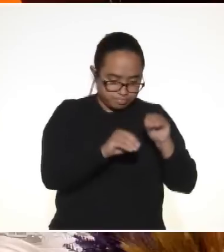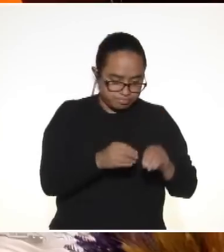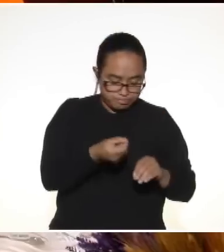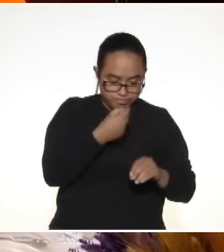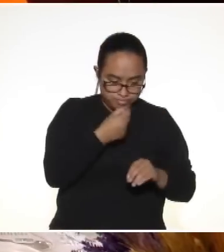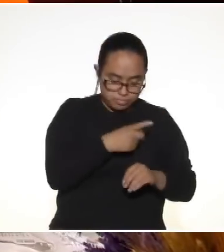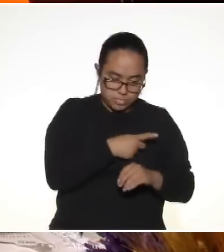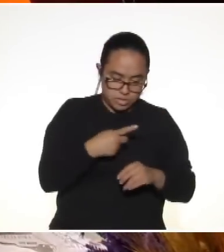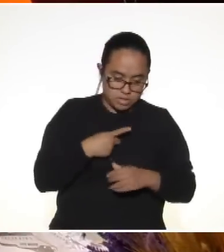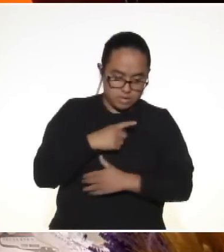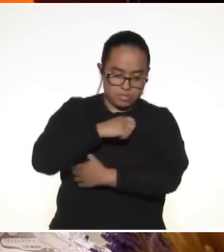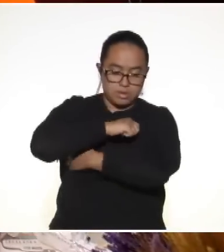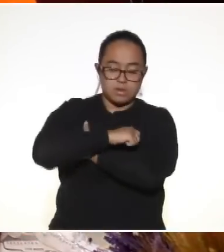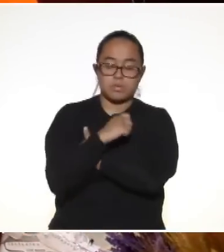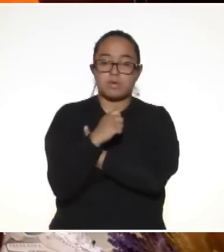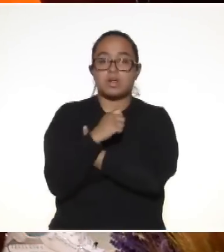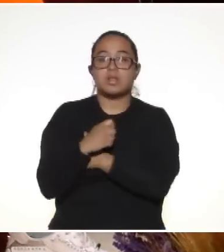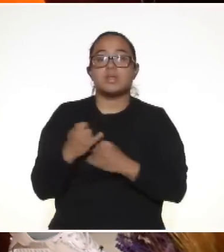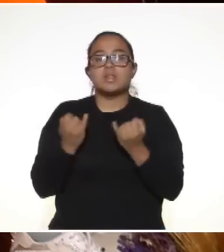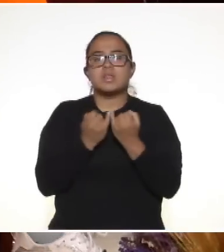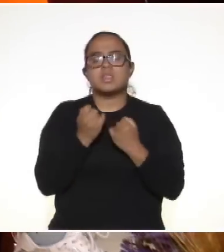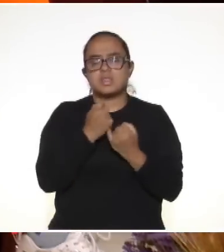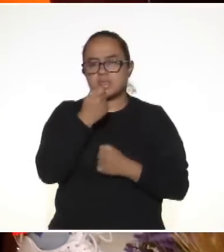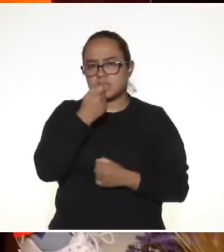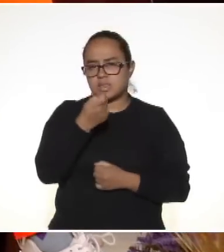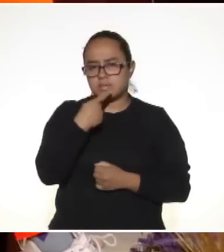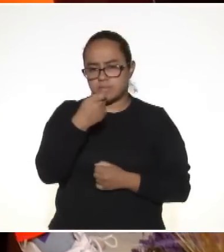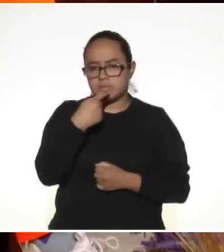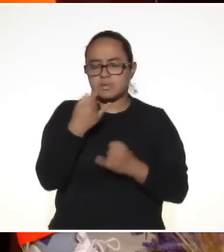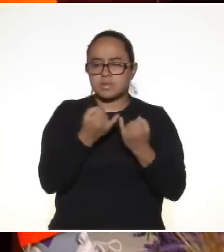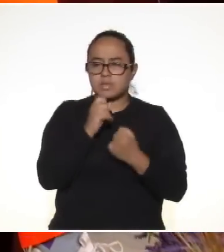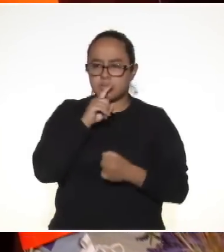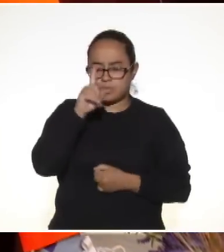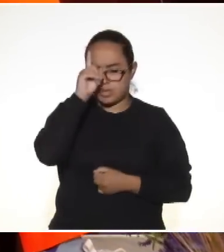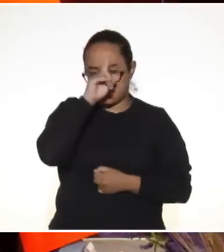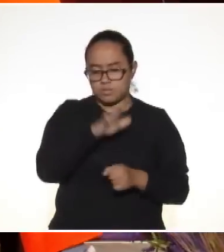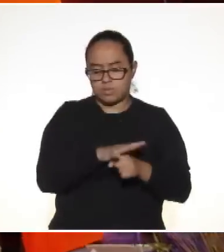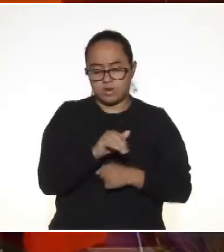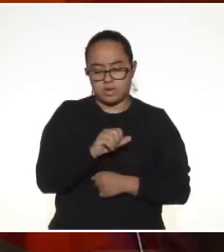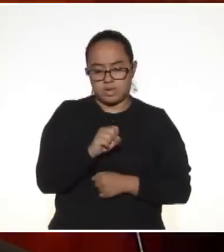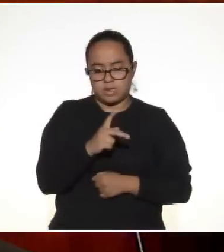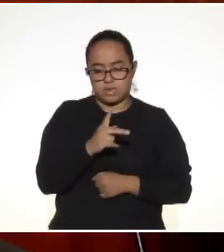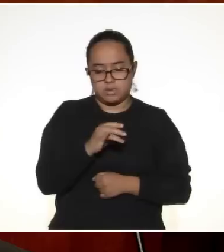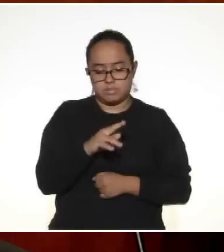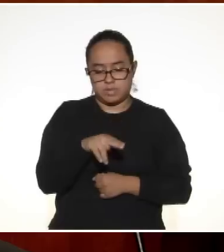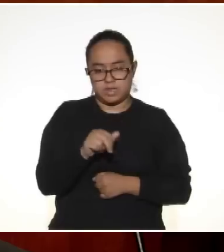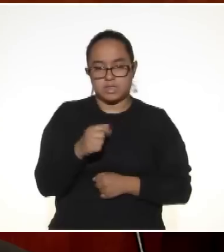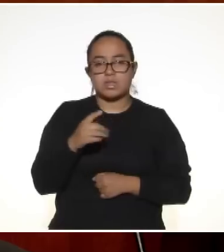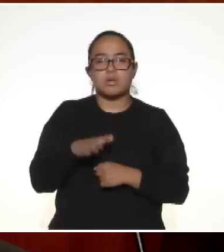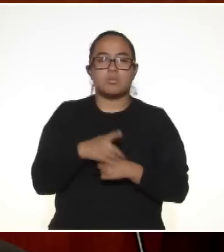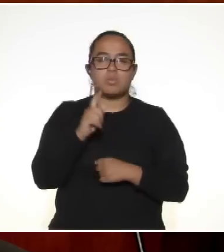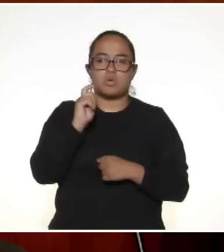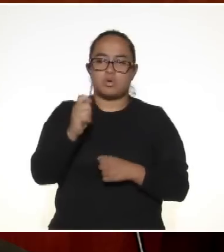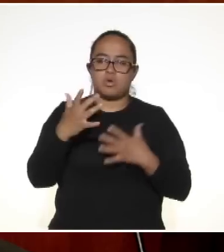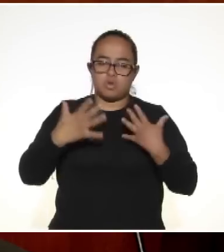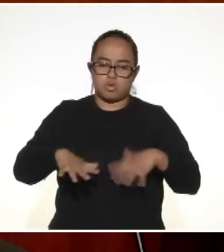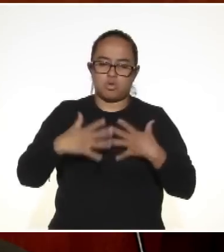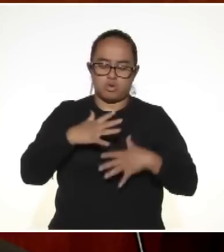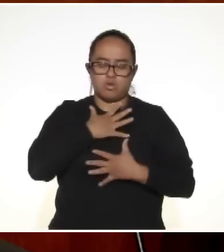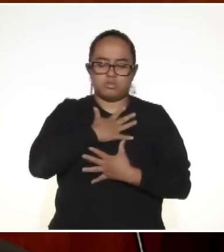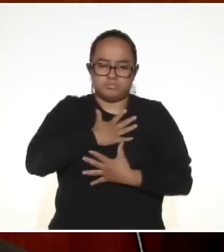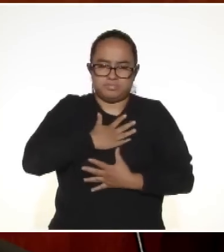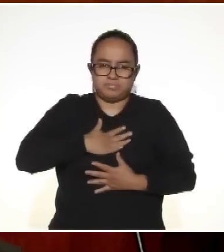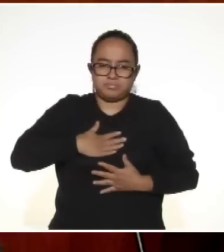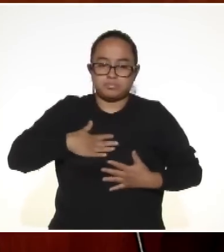en el botiquín. Y dentro de los fármacos que se recomienda exclusivamente, aspirina para aquellos que pudieran tener dolor torácico. Pero fuera de